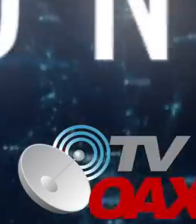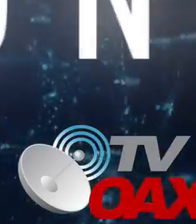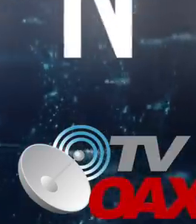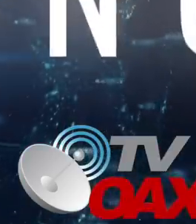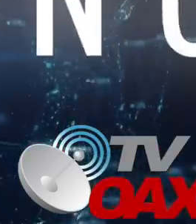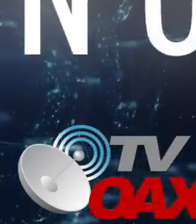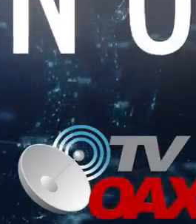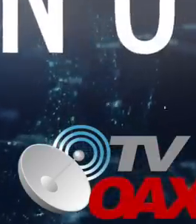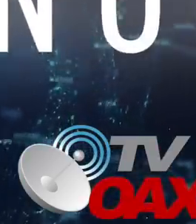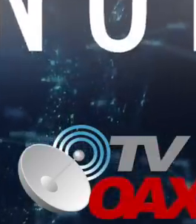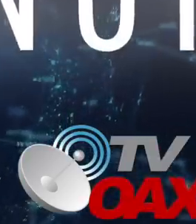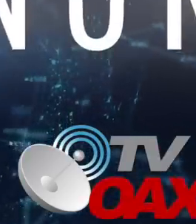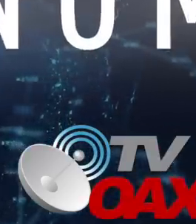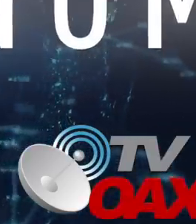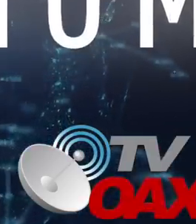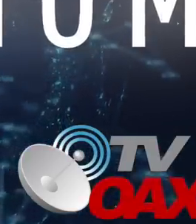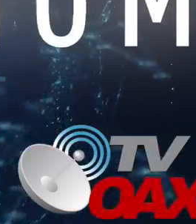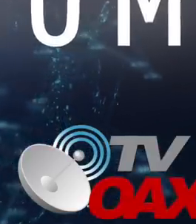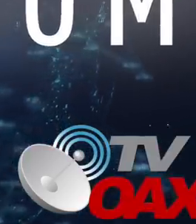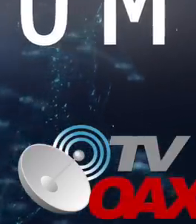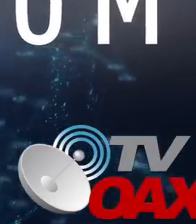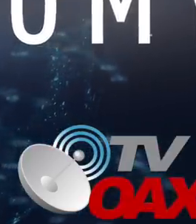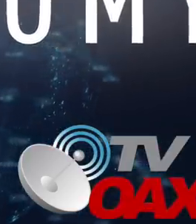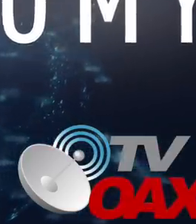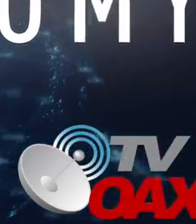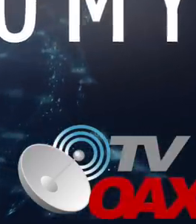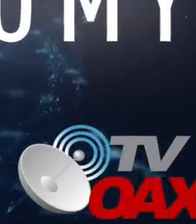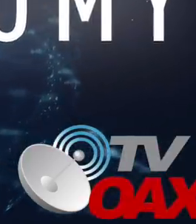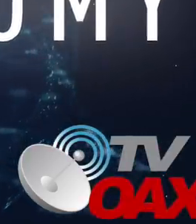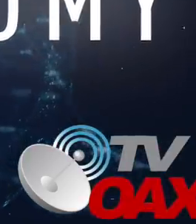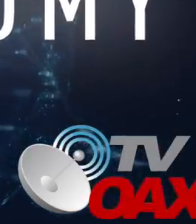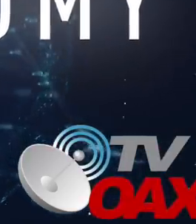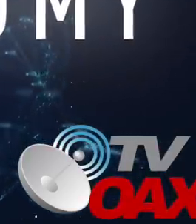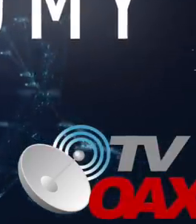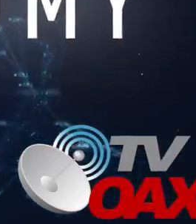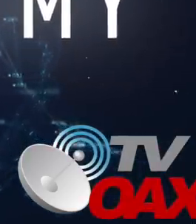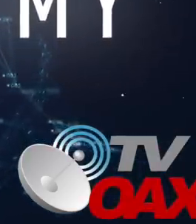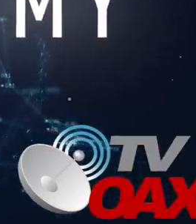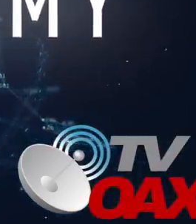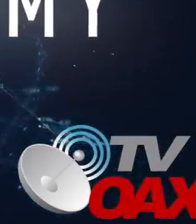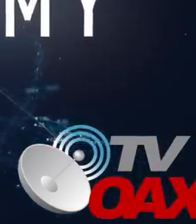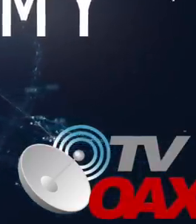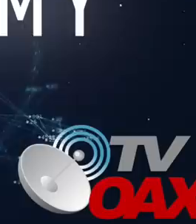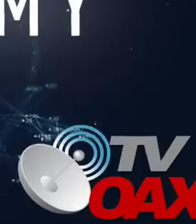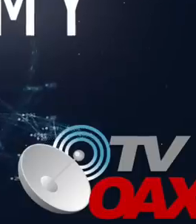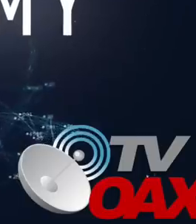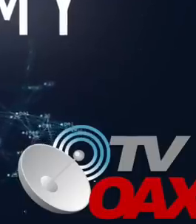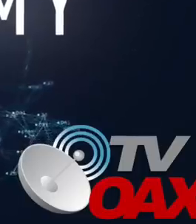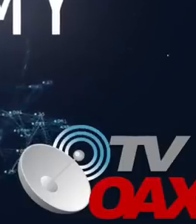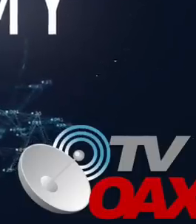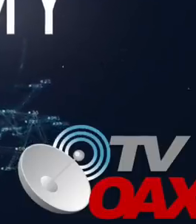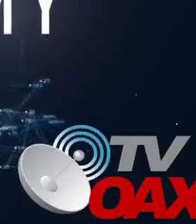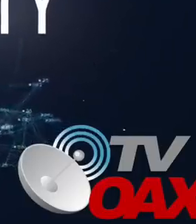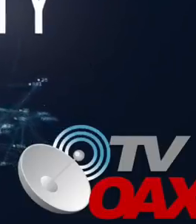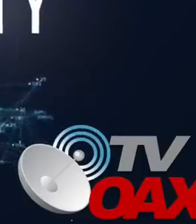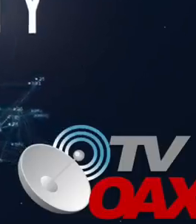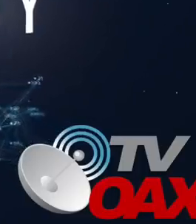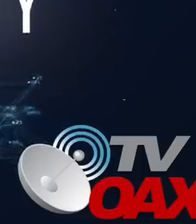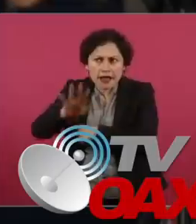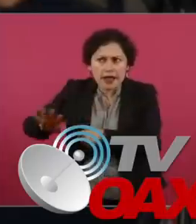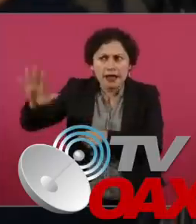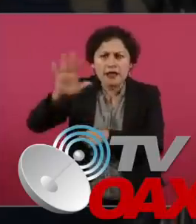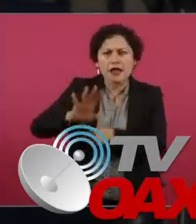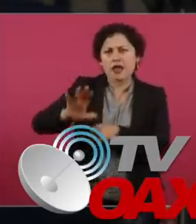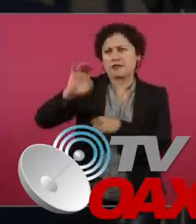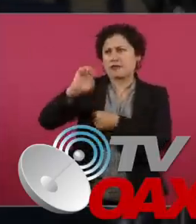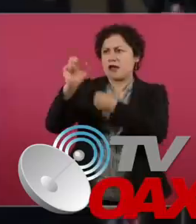cobertura, van a meter a nuevos países, por otro lado los países asiáticos, la Unión Europea, ¿y no siente usted que